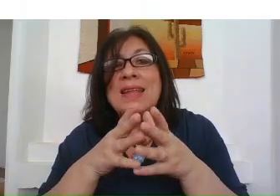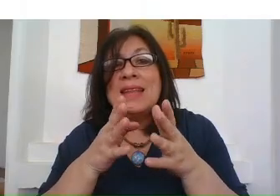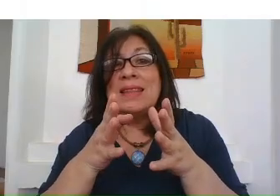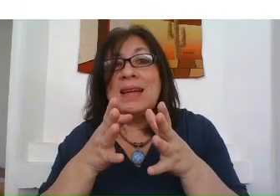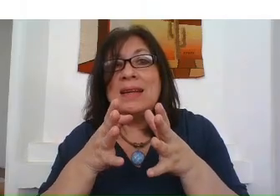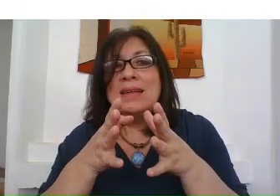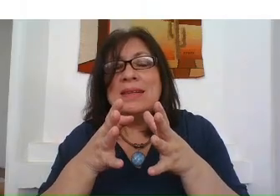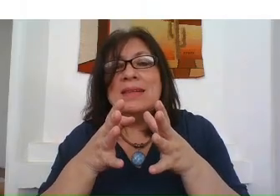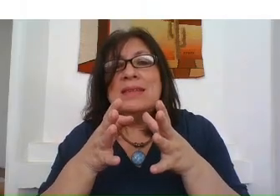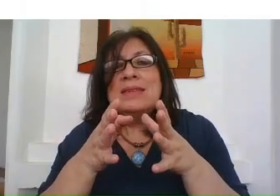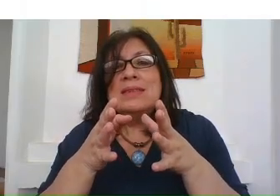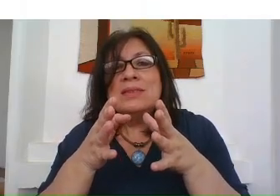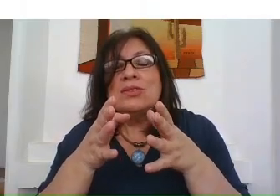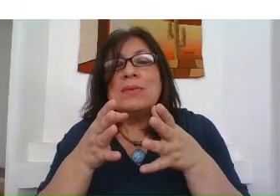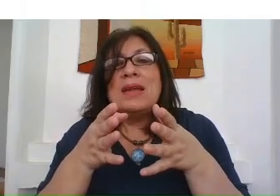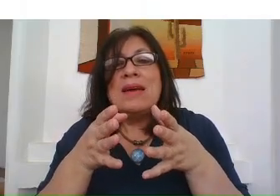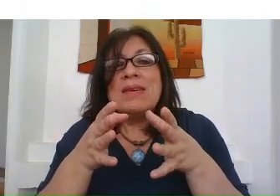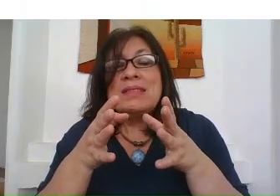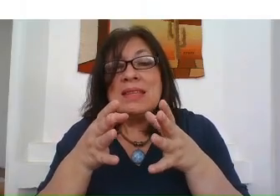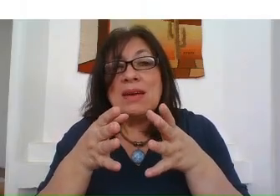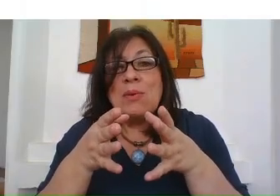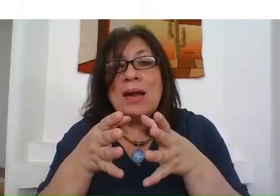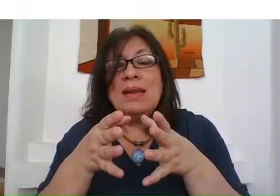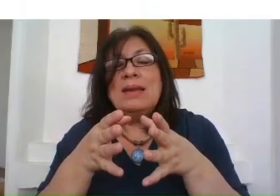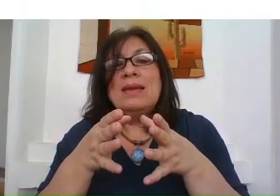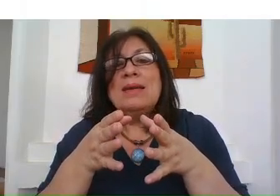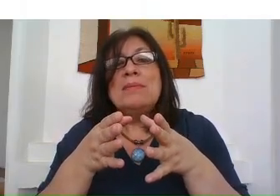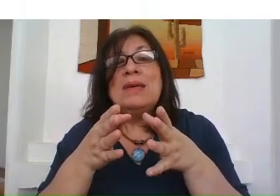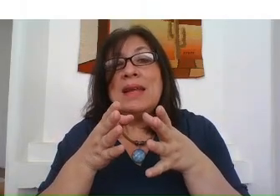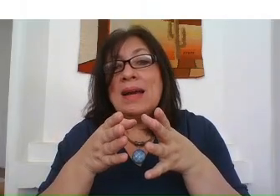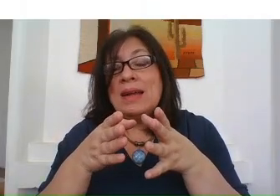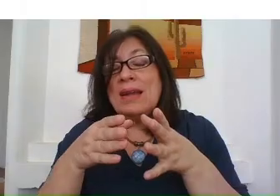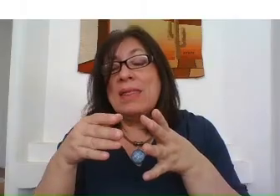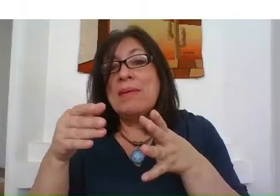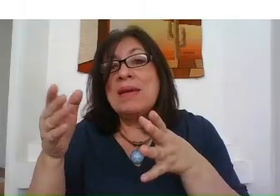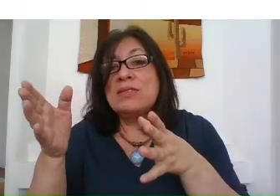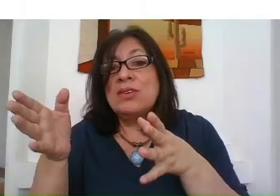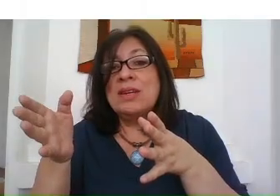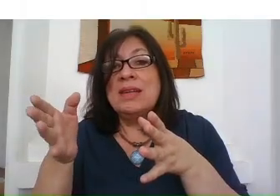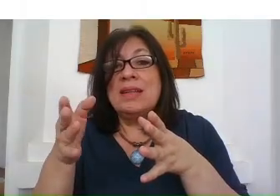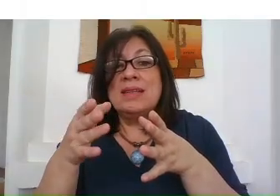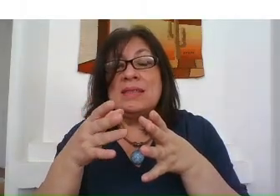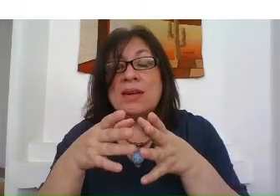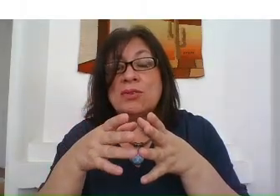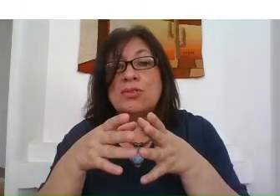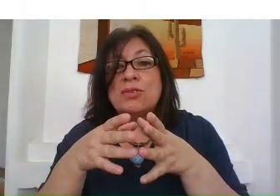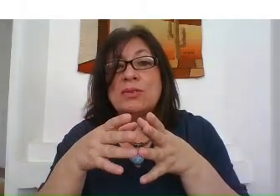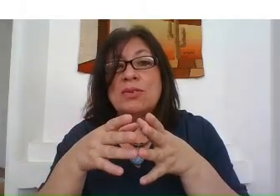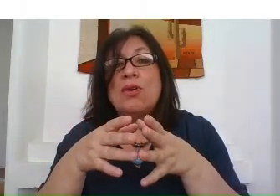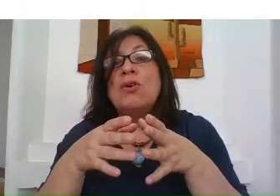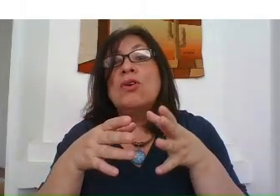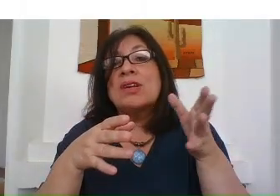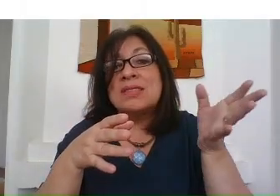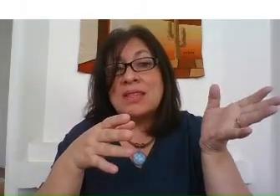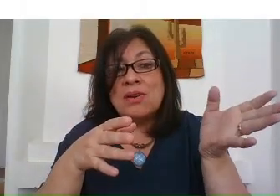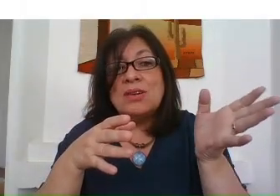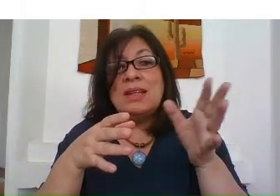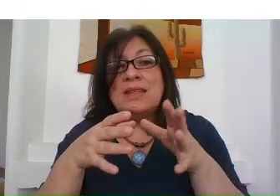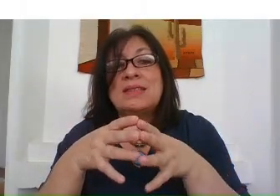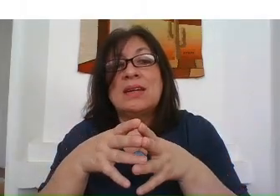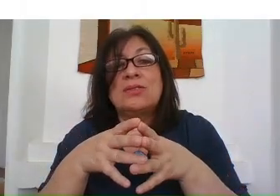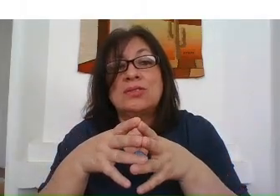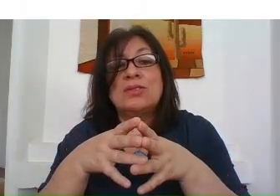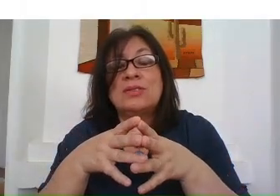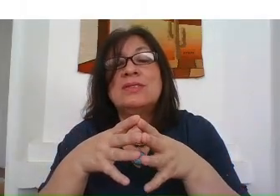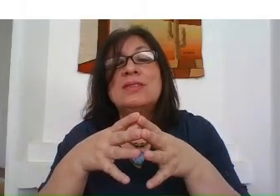el estándar sobre la base de cual mirar las desviaciones en el desarrollo o los rezagos